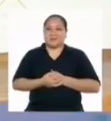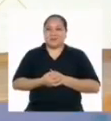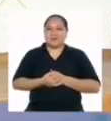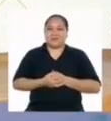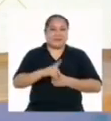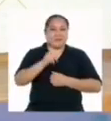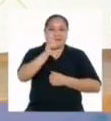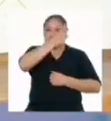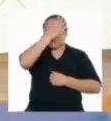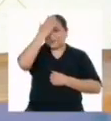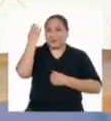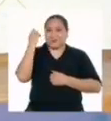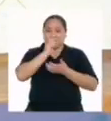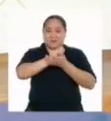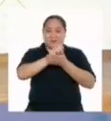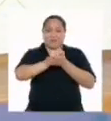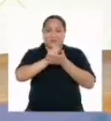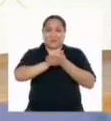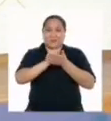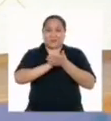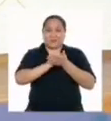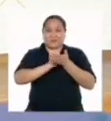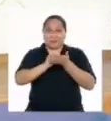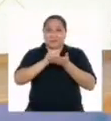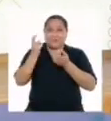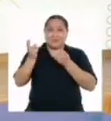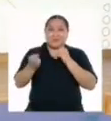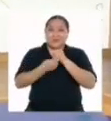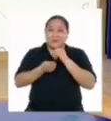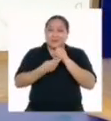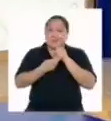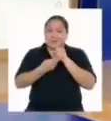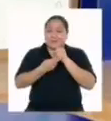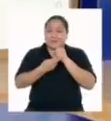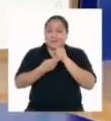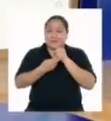No olviden registrar sus trabajos en sus cuadernos u hojas de reuso.